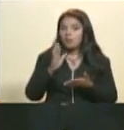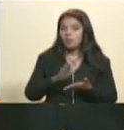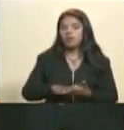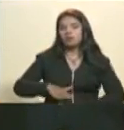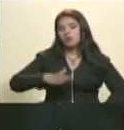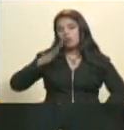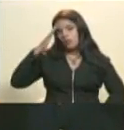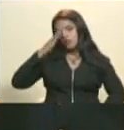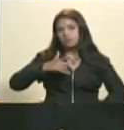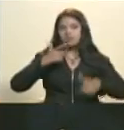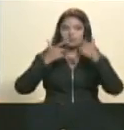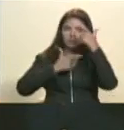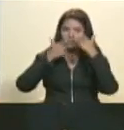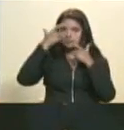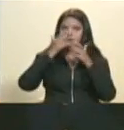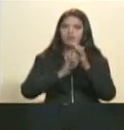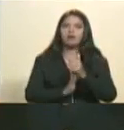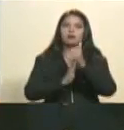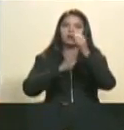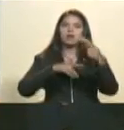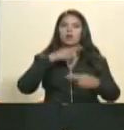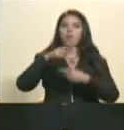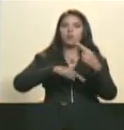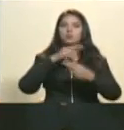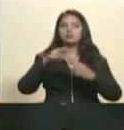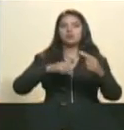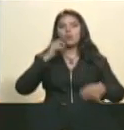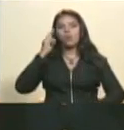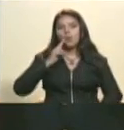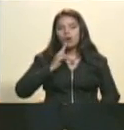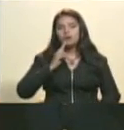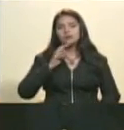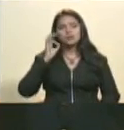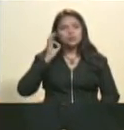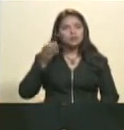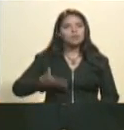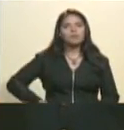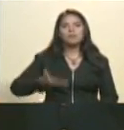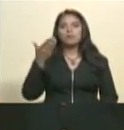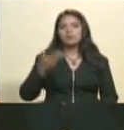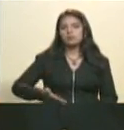comandante Hugo Chávez, líder de la Revolución Bolivariana, fundamental,